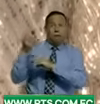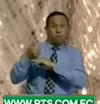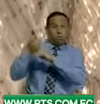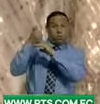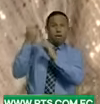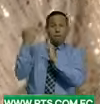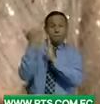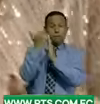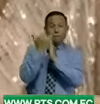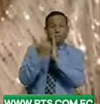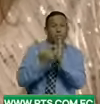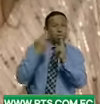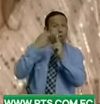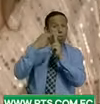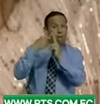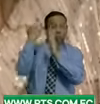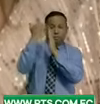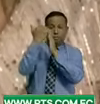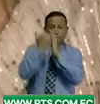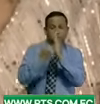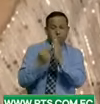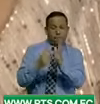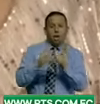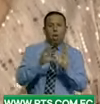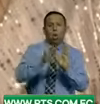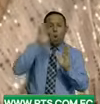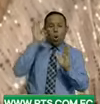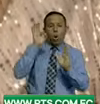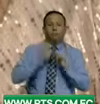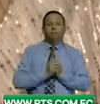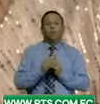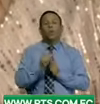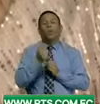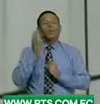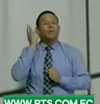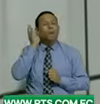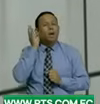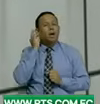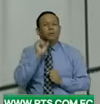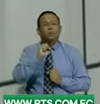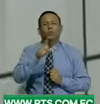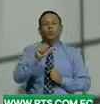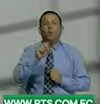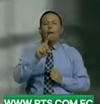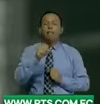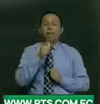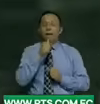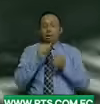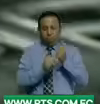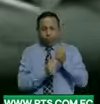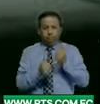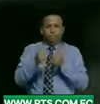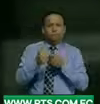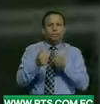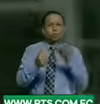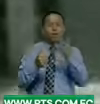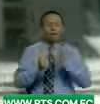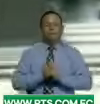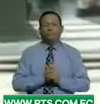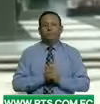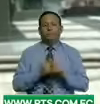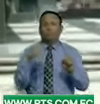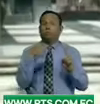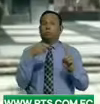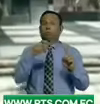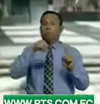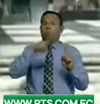un cambio. Y tampoco habría suplente de la doctora Solanda Goyes. La permanencia de Muñoz en la judicatura se